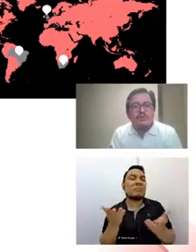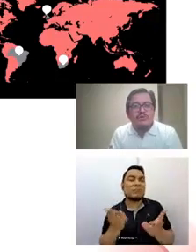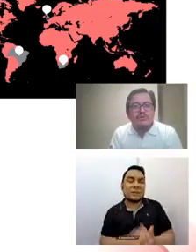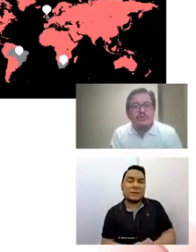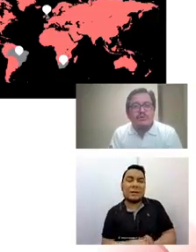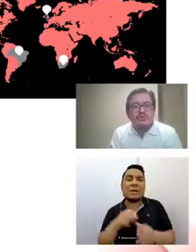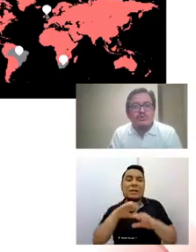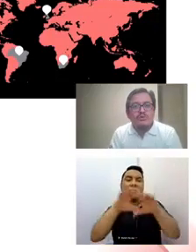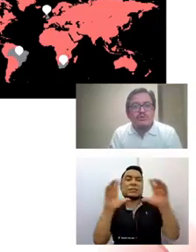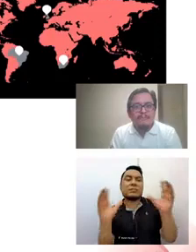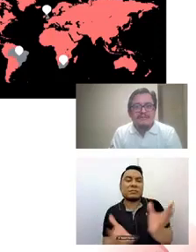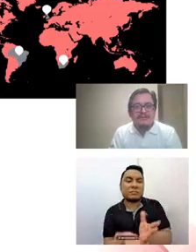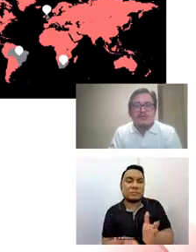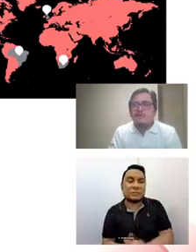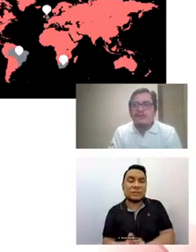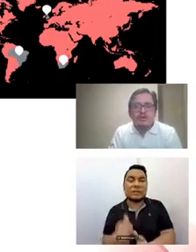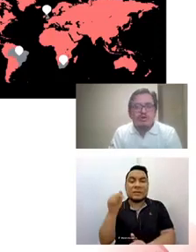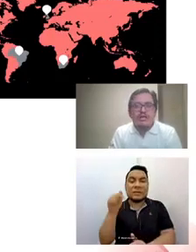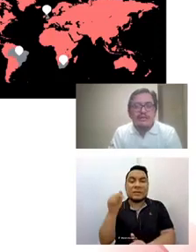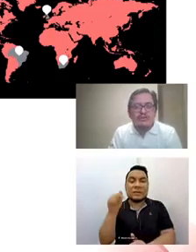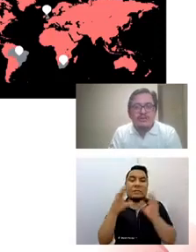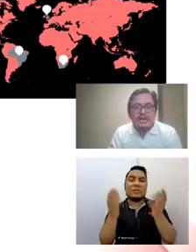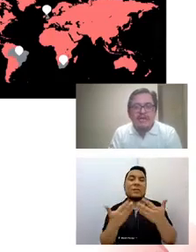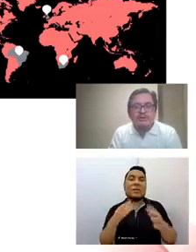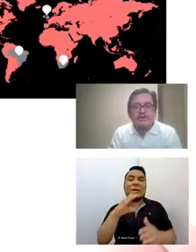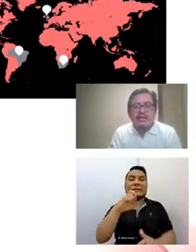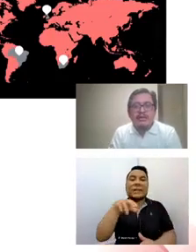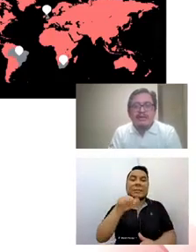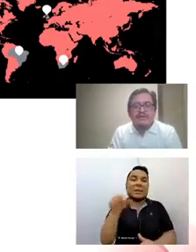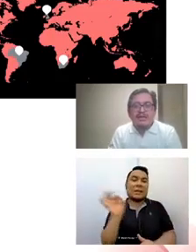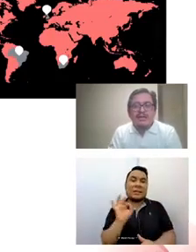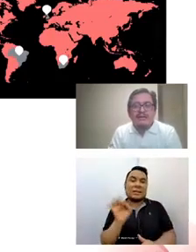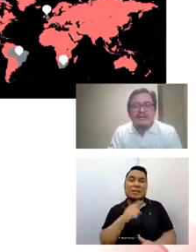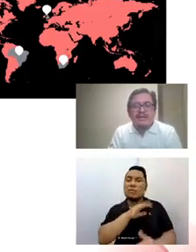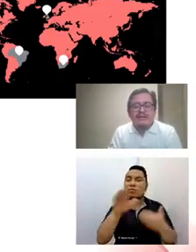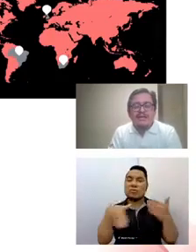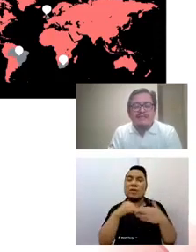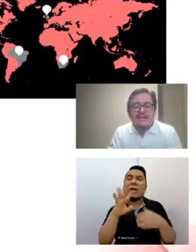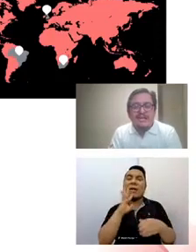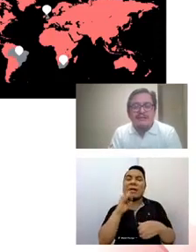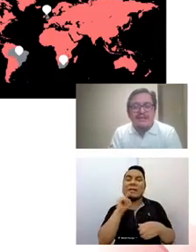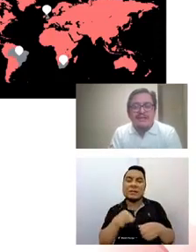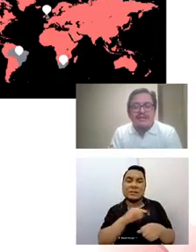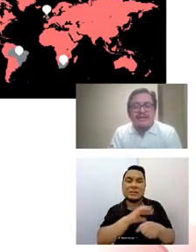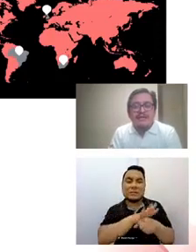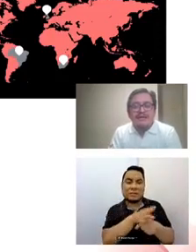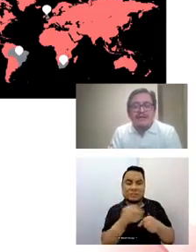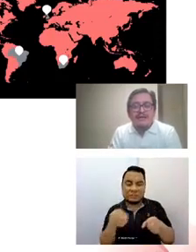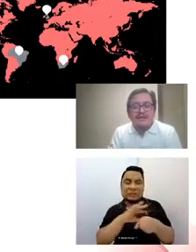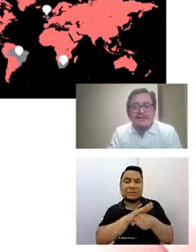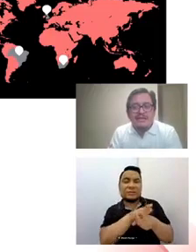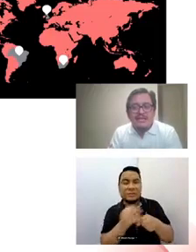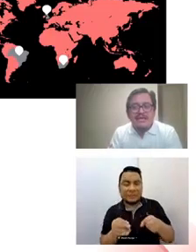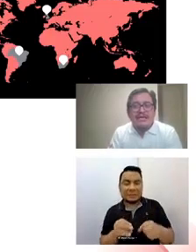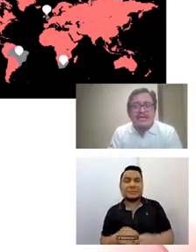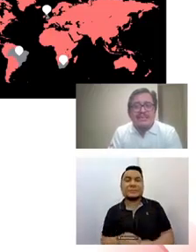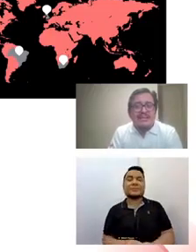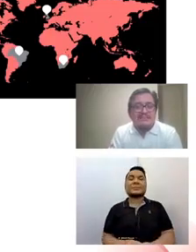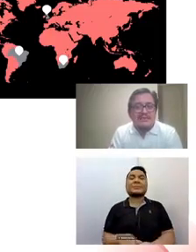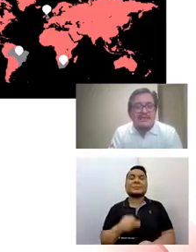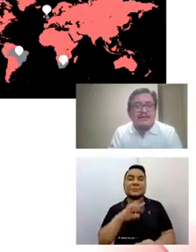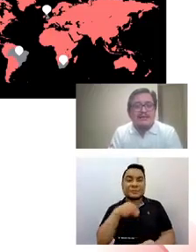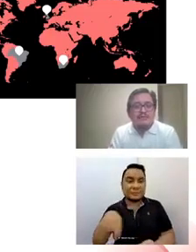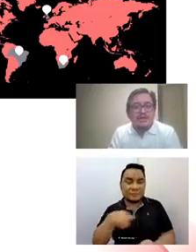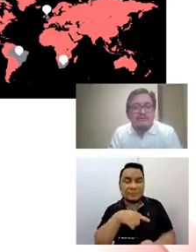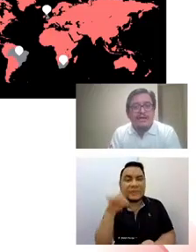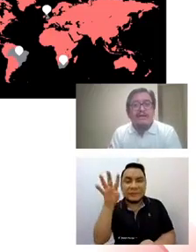el mundo? En Perú todavía no tenemos cepas. Todo lo que estamos hablando de la variante de